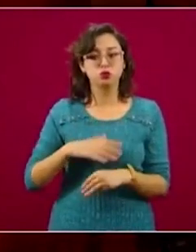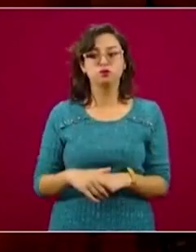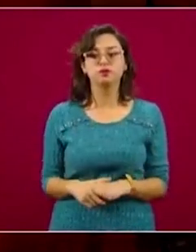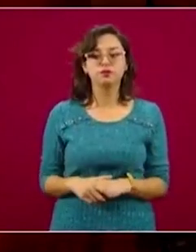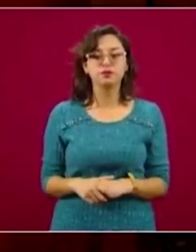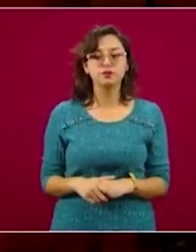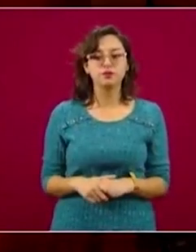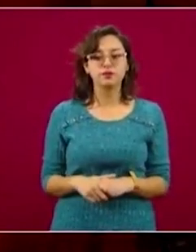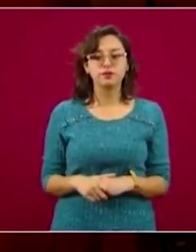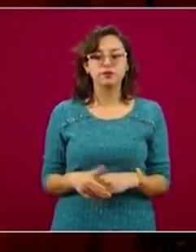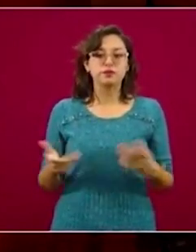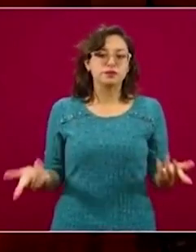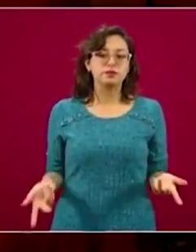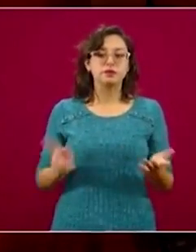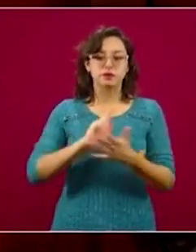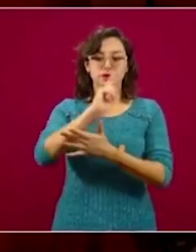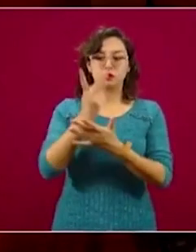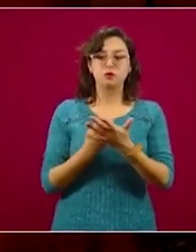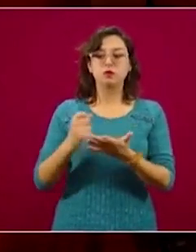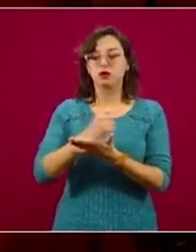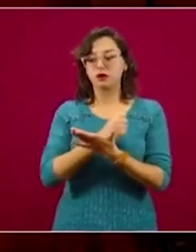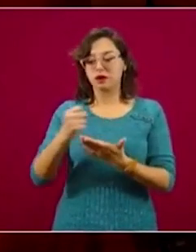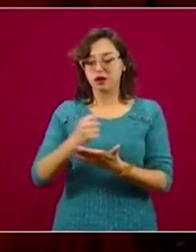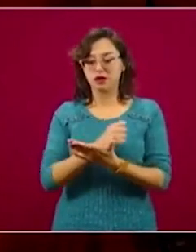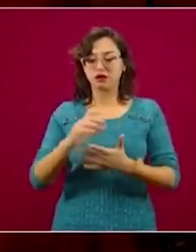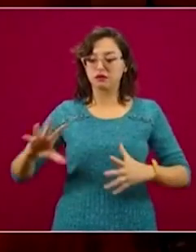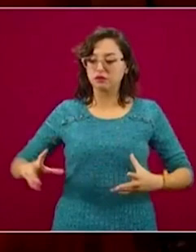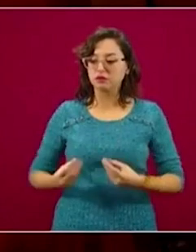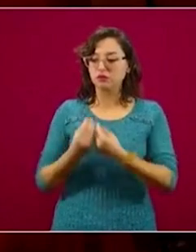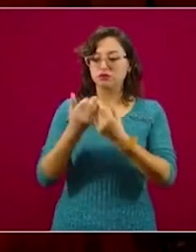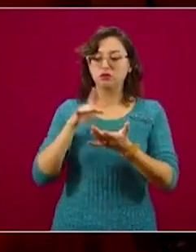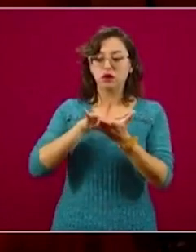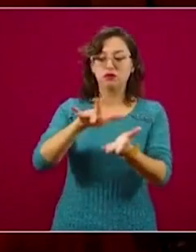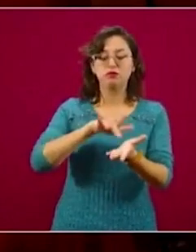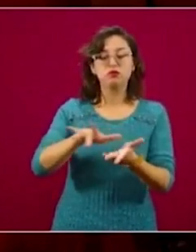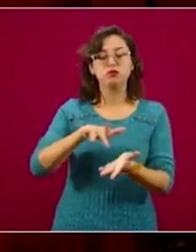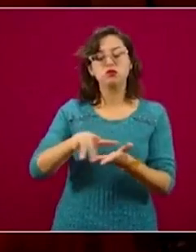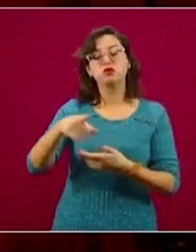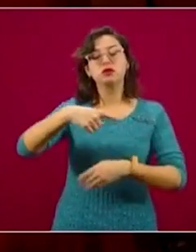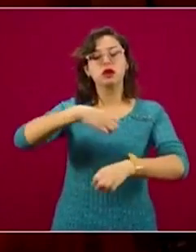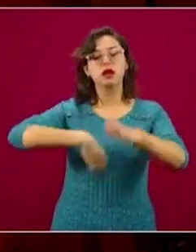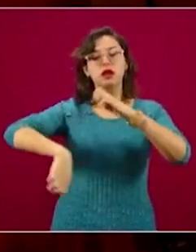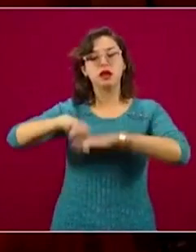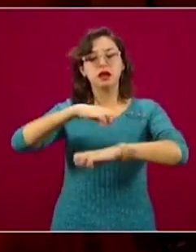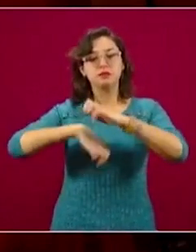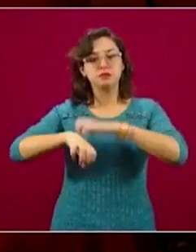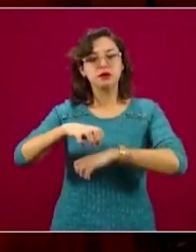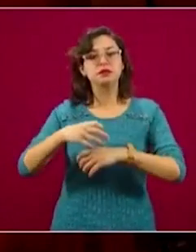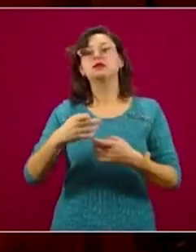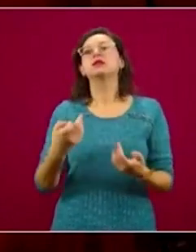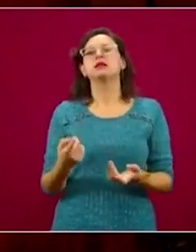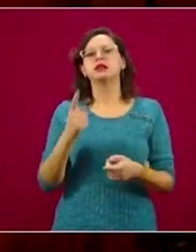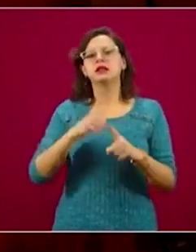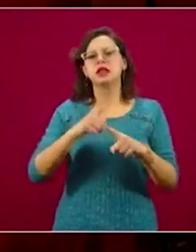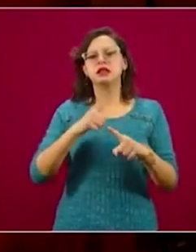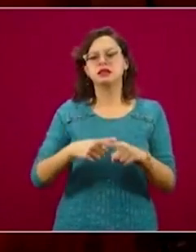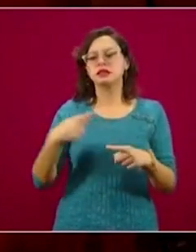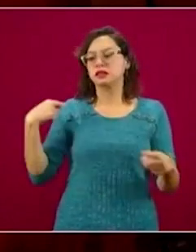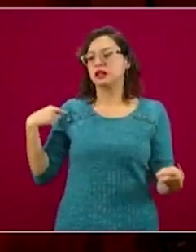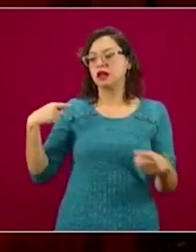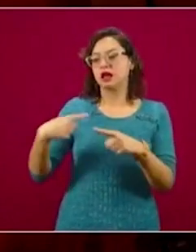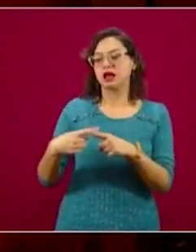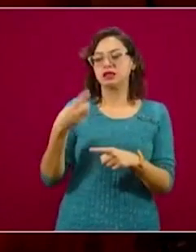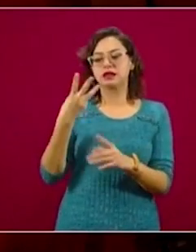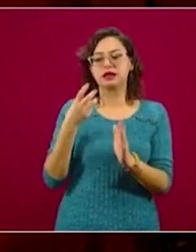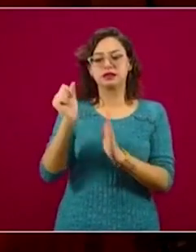este programa de créditos solidarios para empresarios que no dieron de baja trabajadores los primeros tres